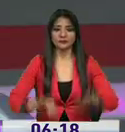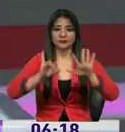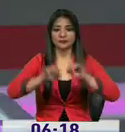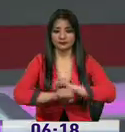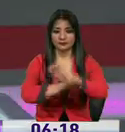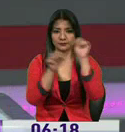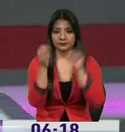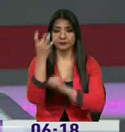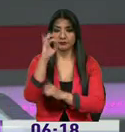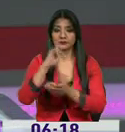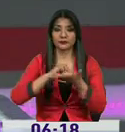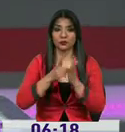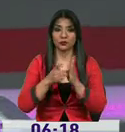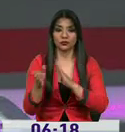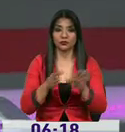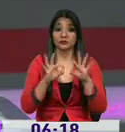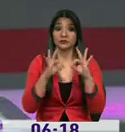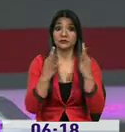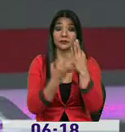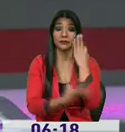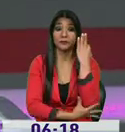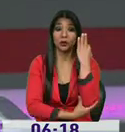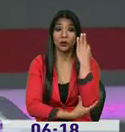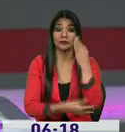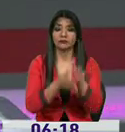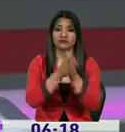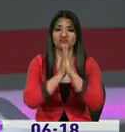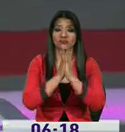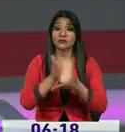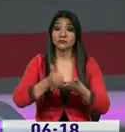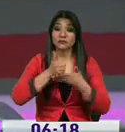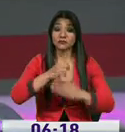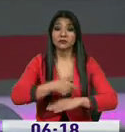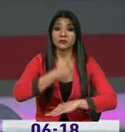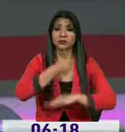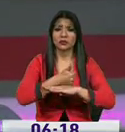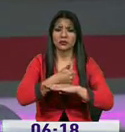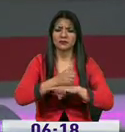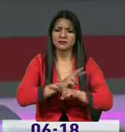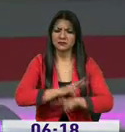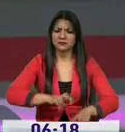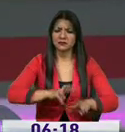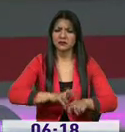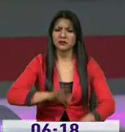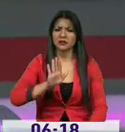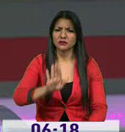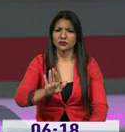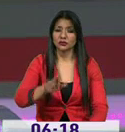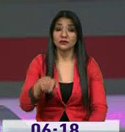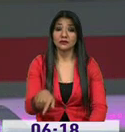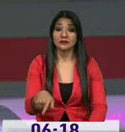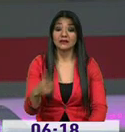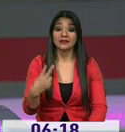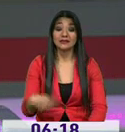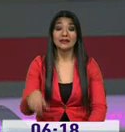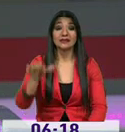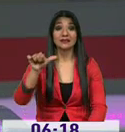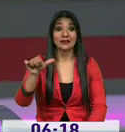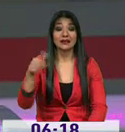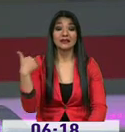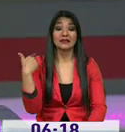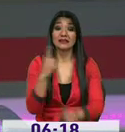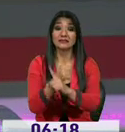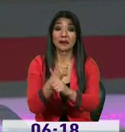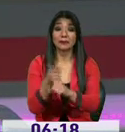6:18 en la mañana, una familia de escasos recursos solicita ayuda a las autoridades para investigar la presunta violación de una de sus hijas con